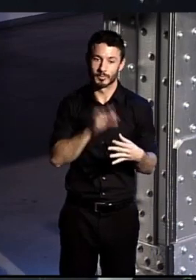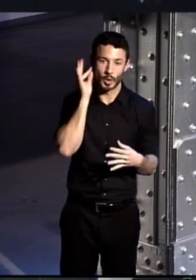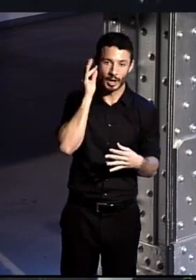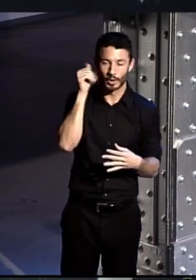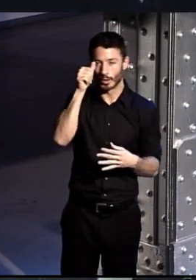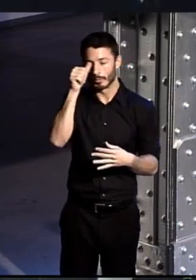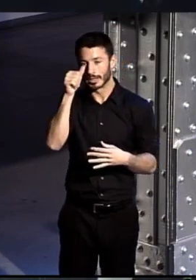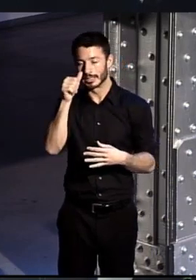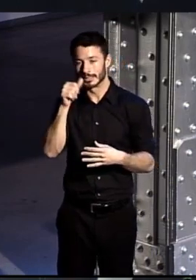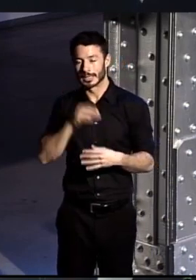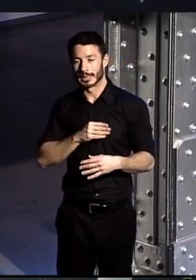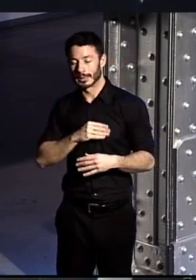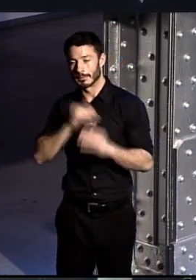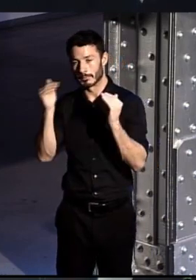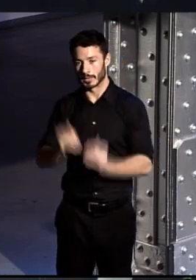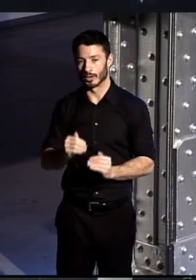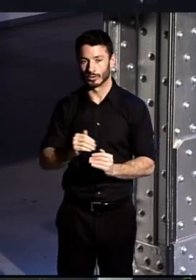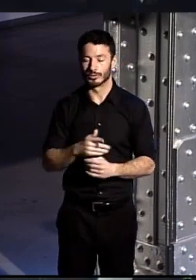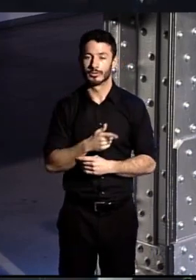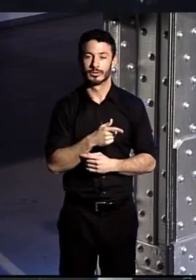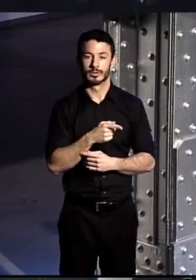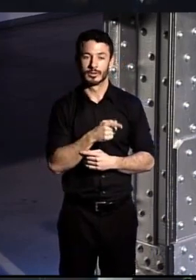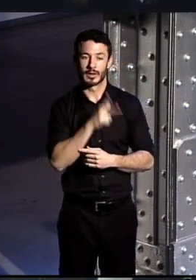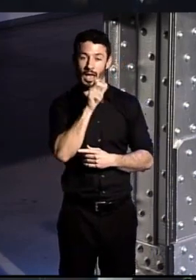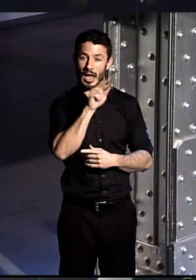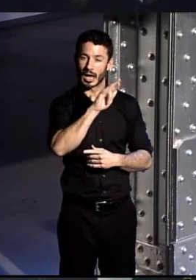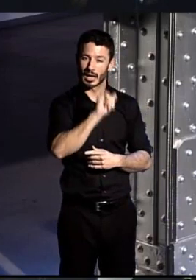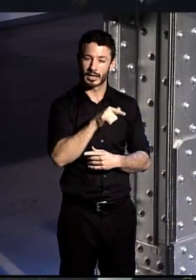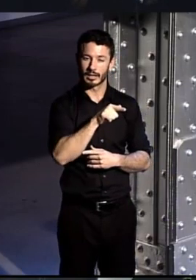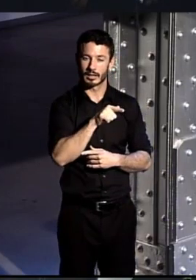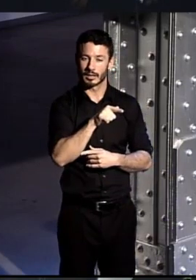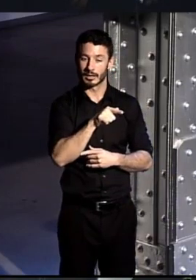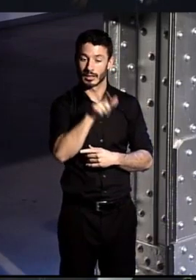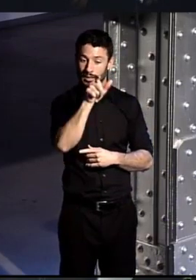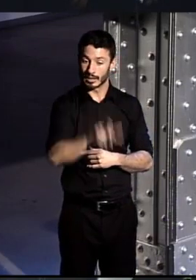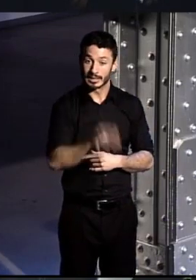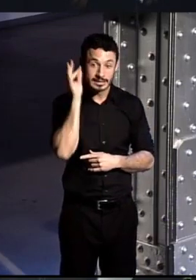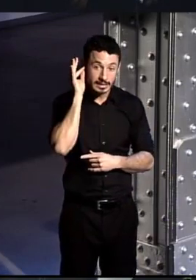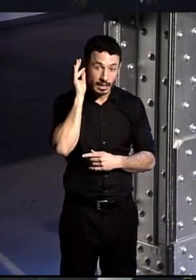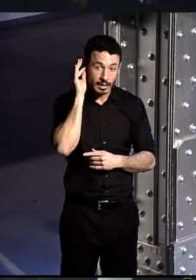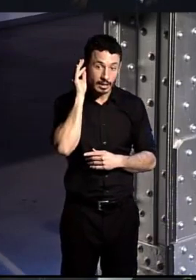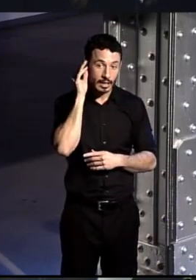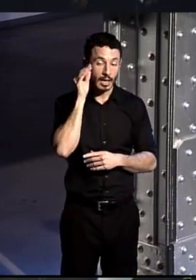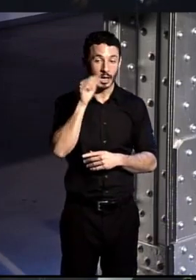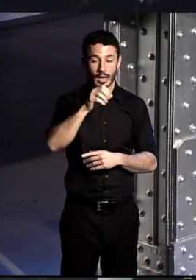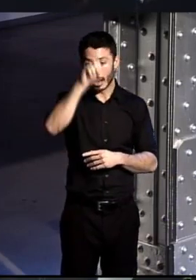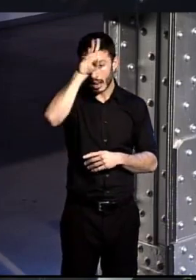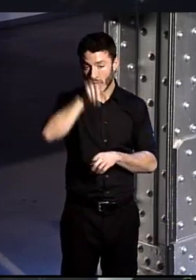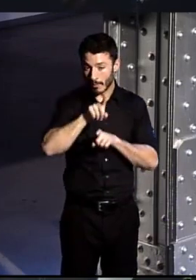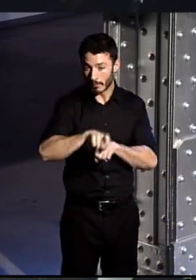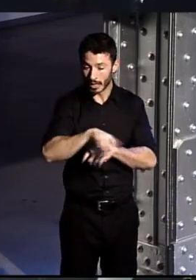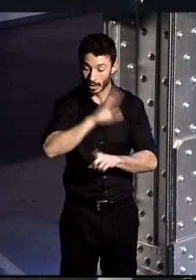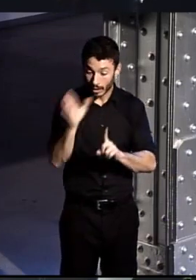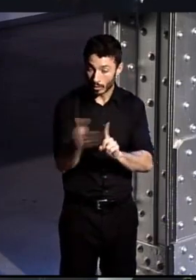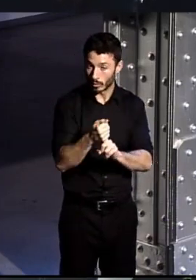un hombre. Él se preocupa mucho de Nell, de la chiquita que encuentra en la mina. Surge